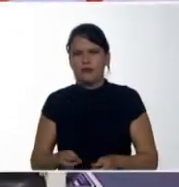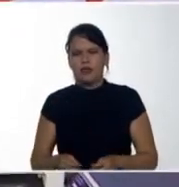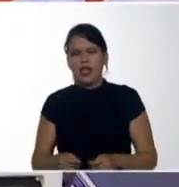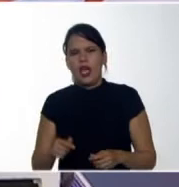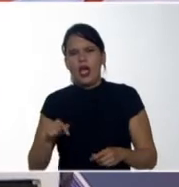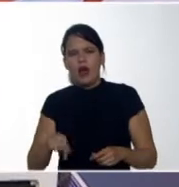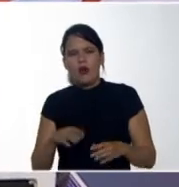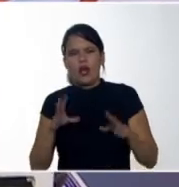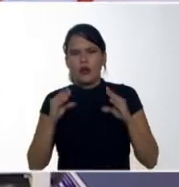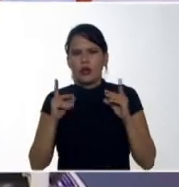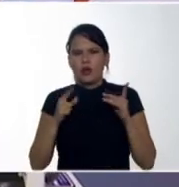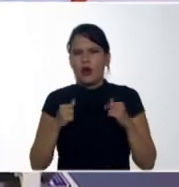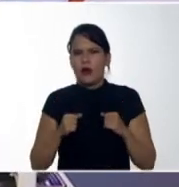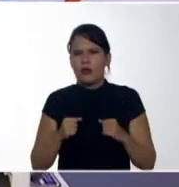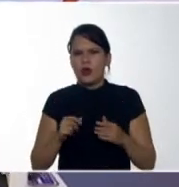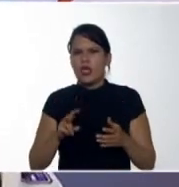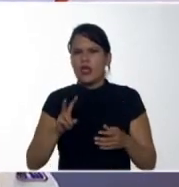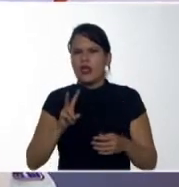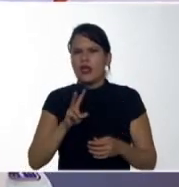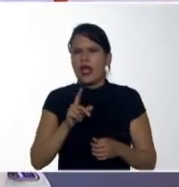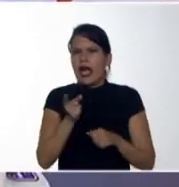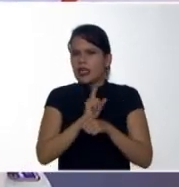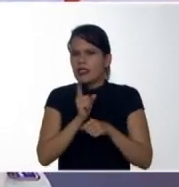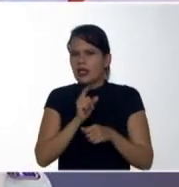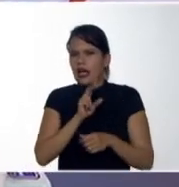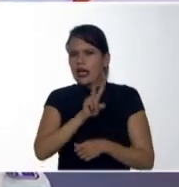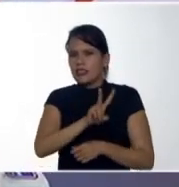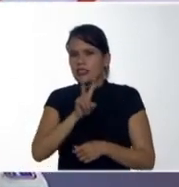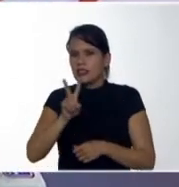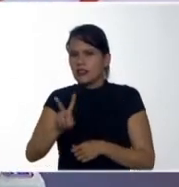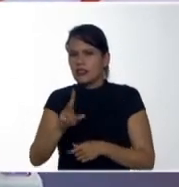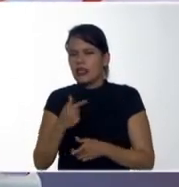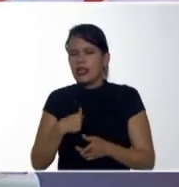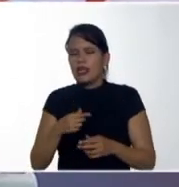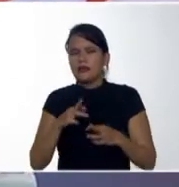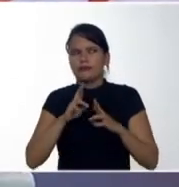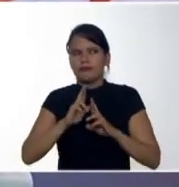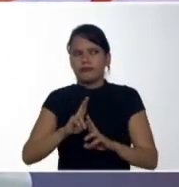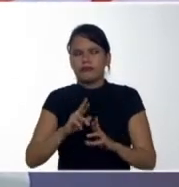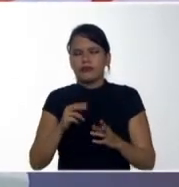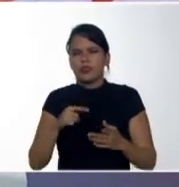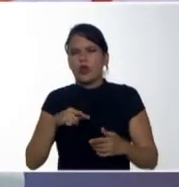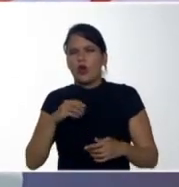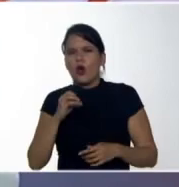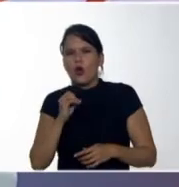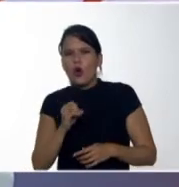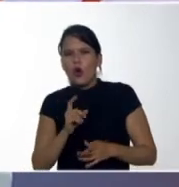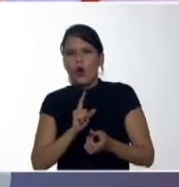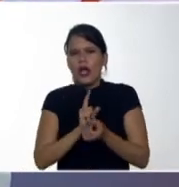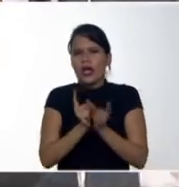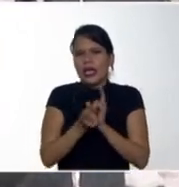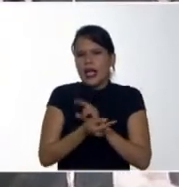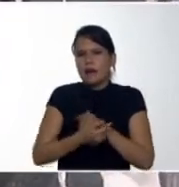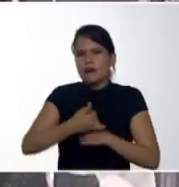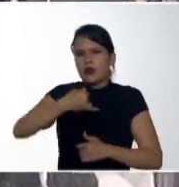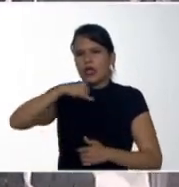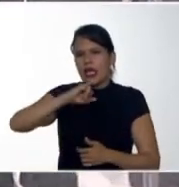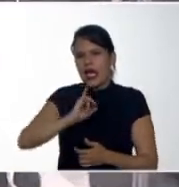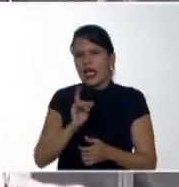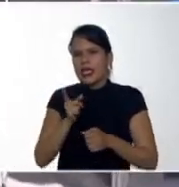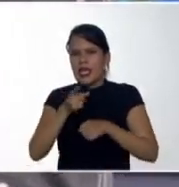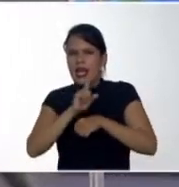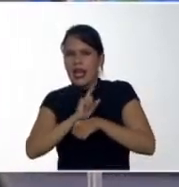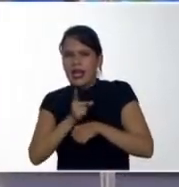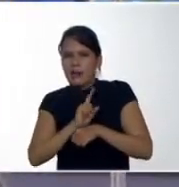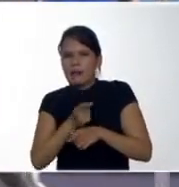cuando hablo de aceleración, es las reacciones o la variación que experimenta la rapidez